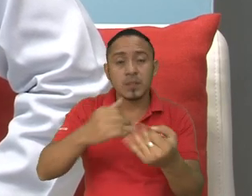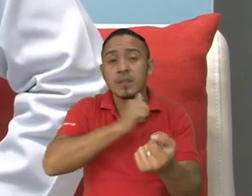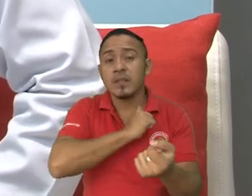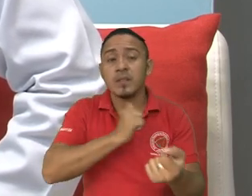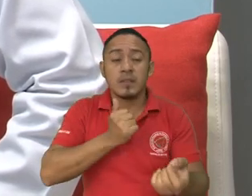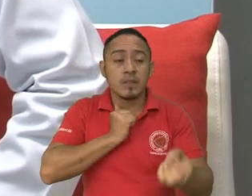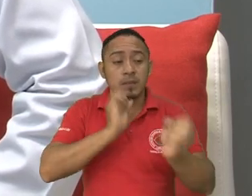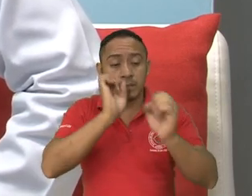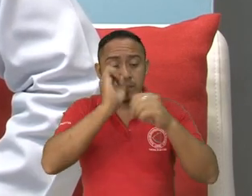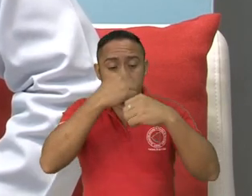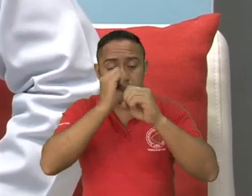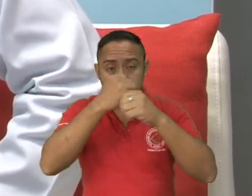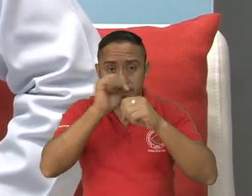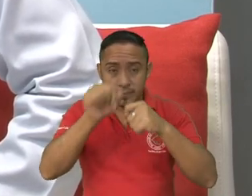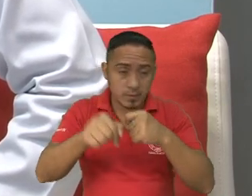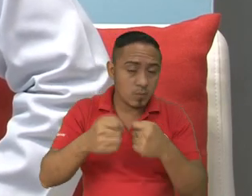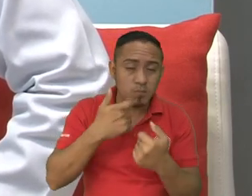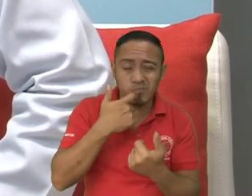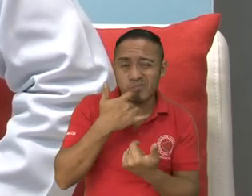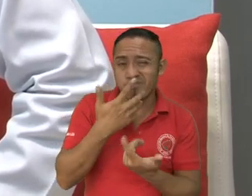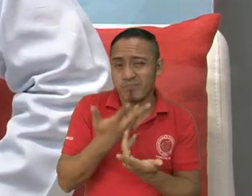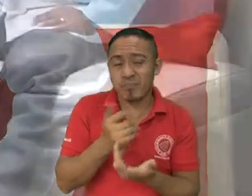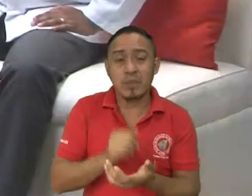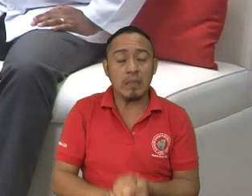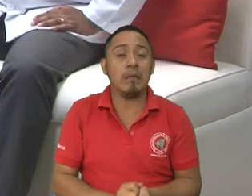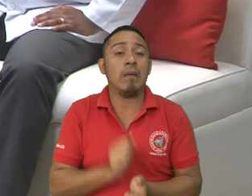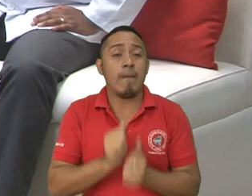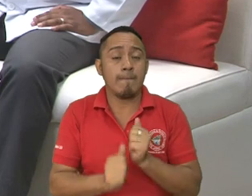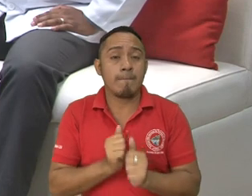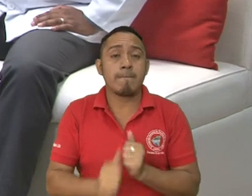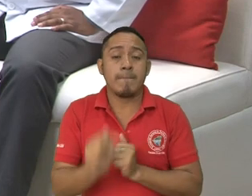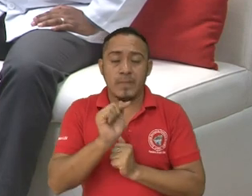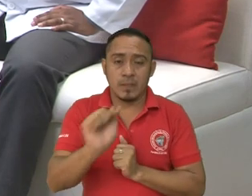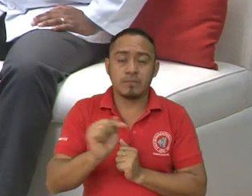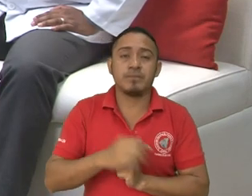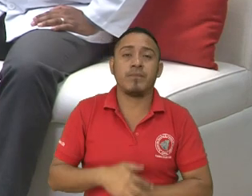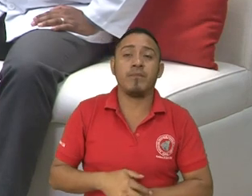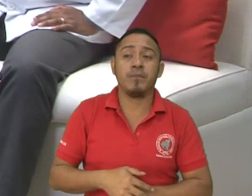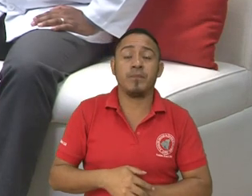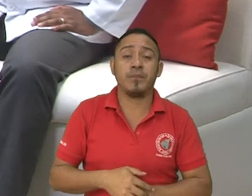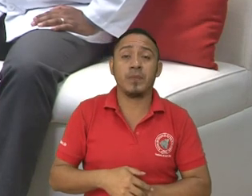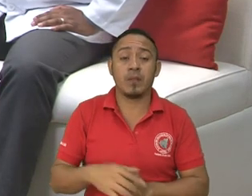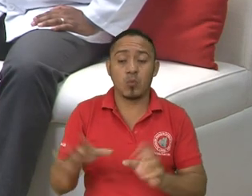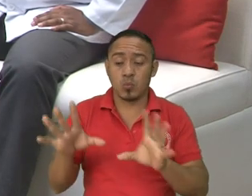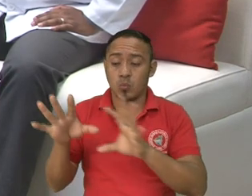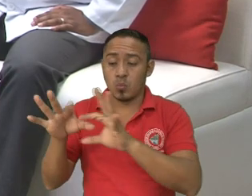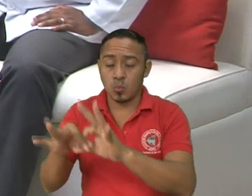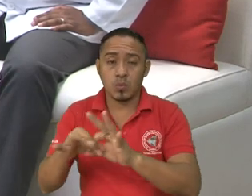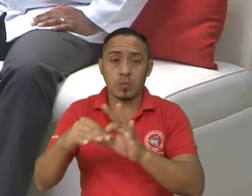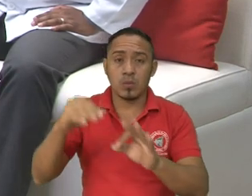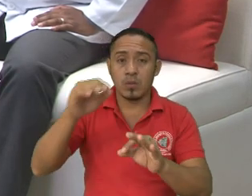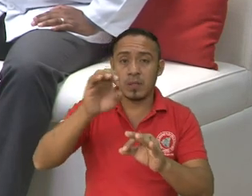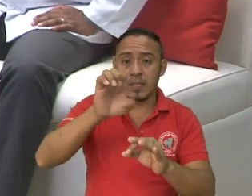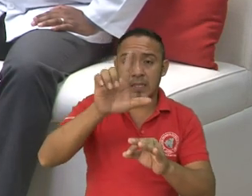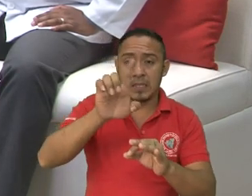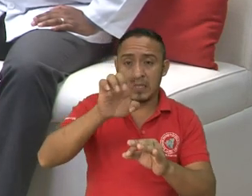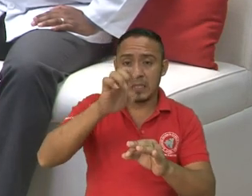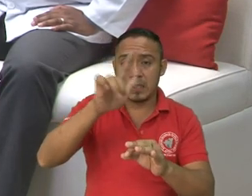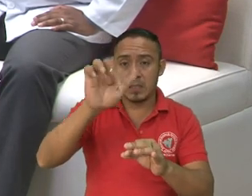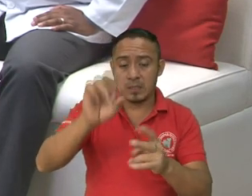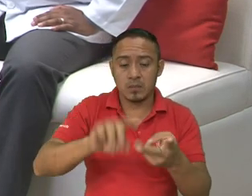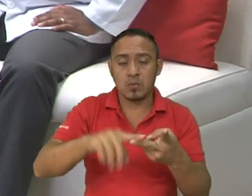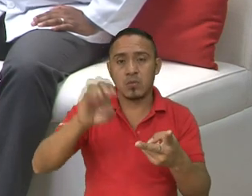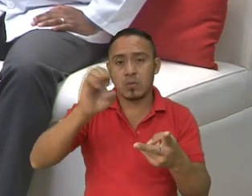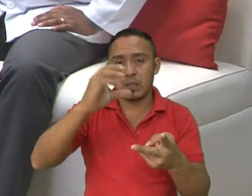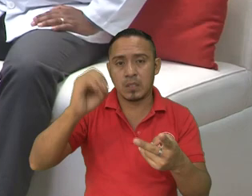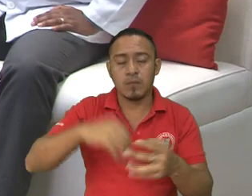de laboratorio para identificar la causa que está causando esta afectación a la mano del electrocardiograma y el ecocardiograma. Usted dijo algo